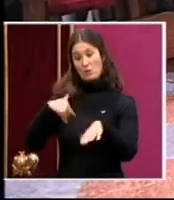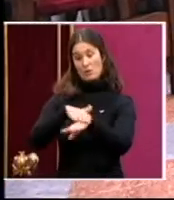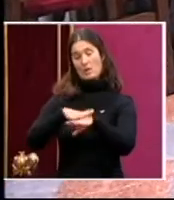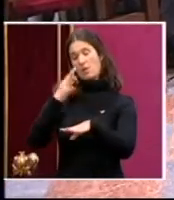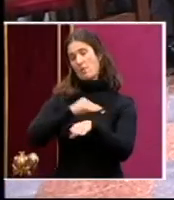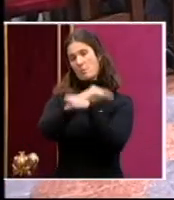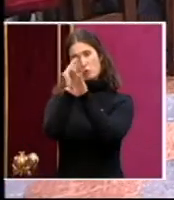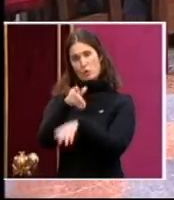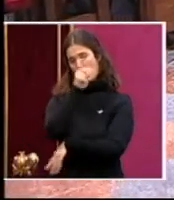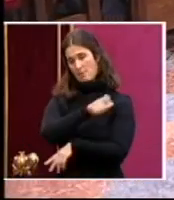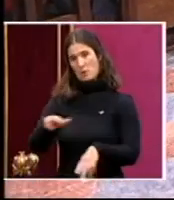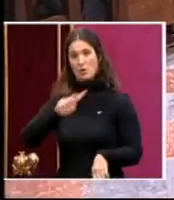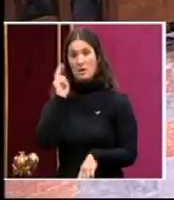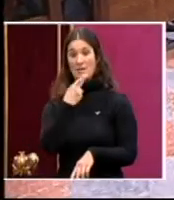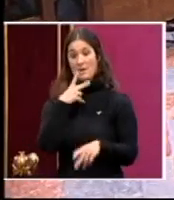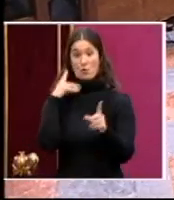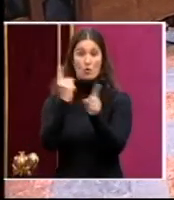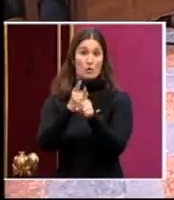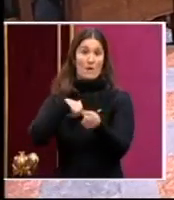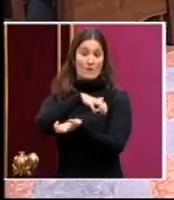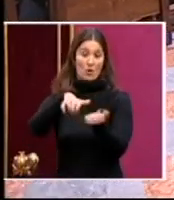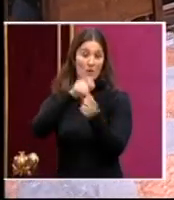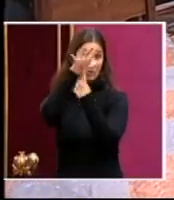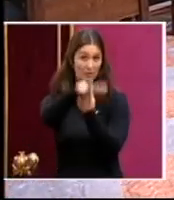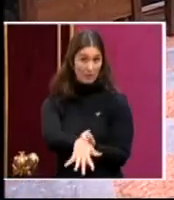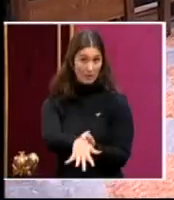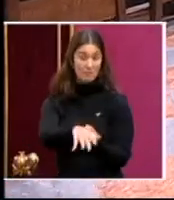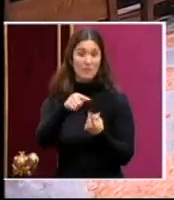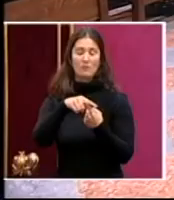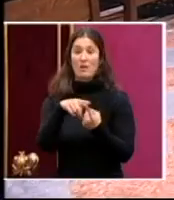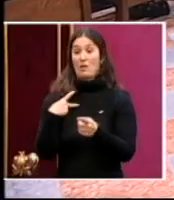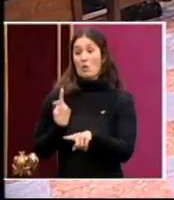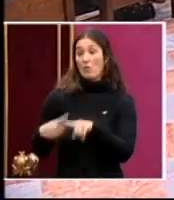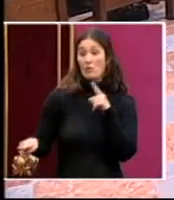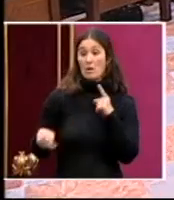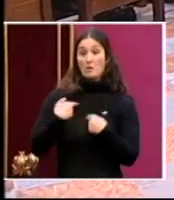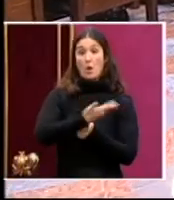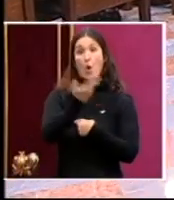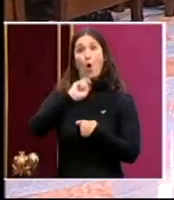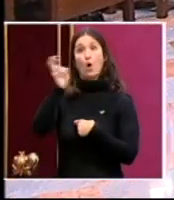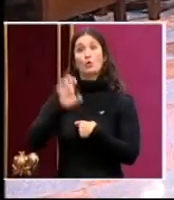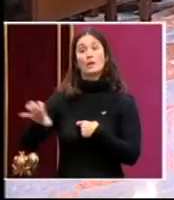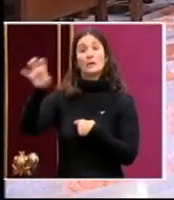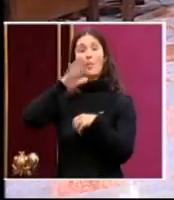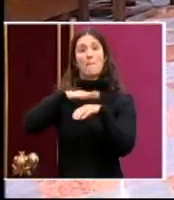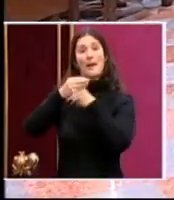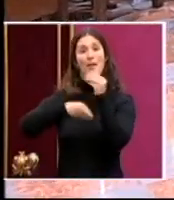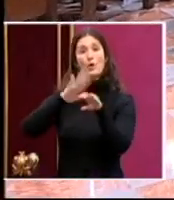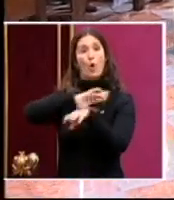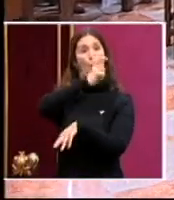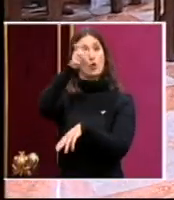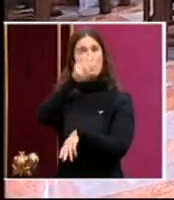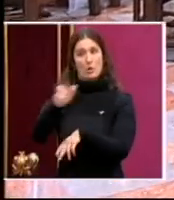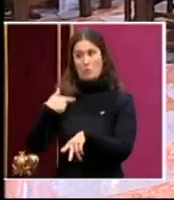para proteger a las personas trans frente a la violencia y la discriminación no son diferentes a las que los Estados tienen para con todas las otras